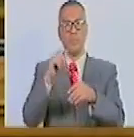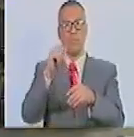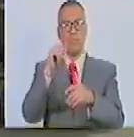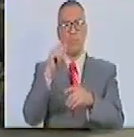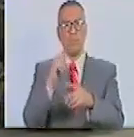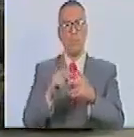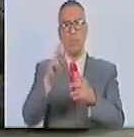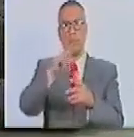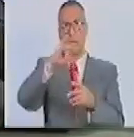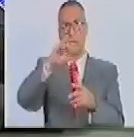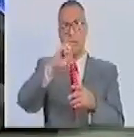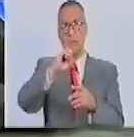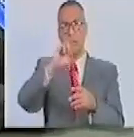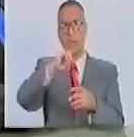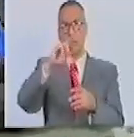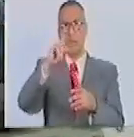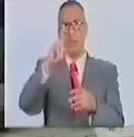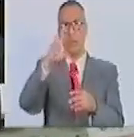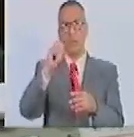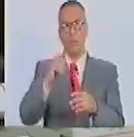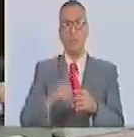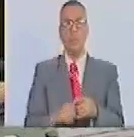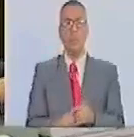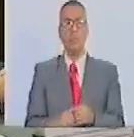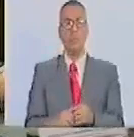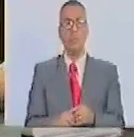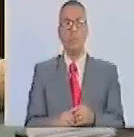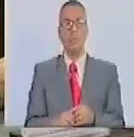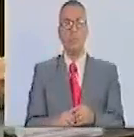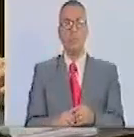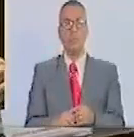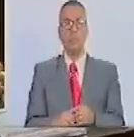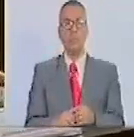ciudadano Ricardo Alexander Bravo.